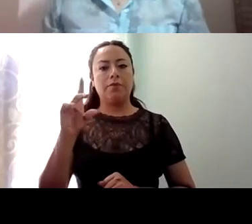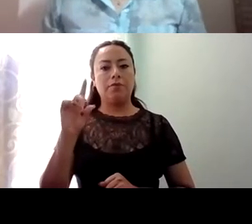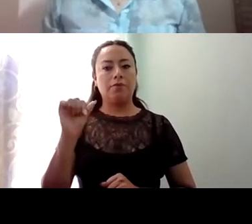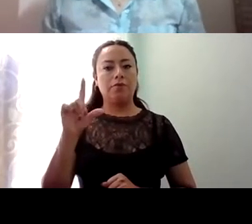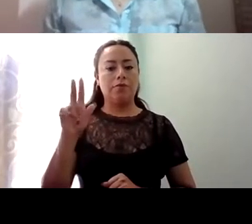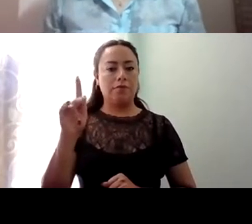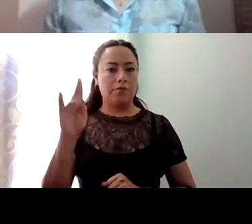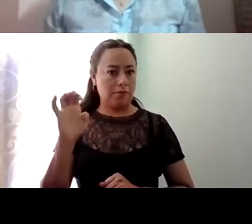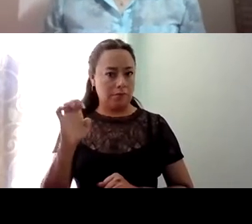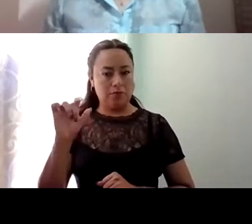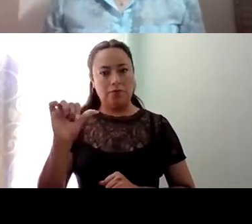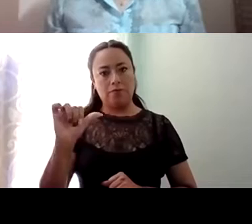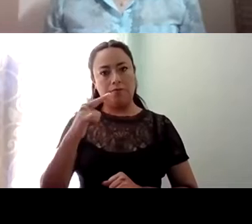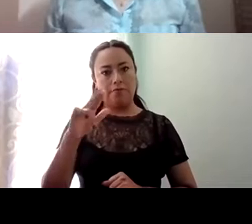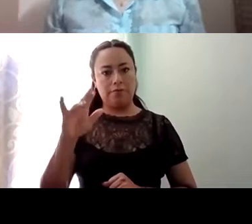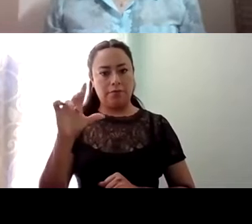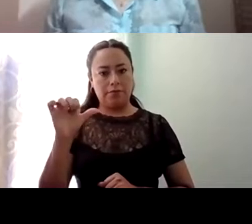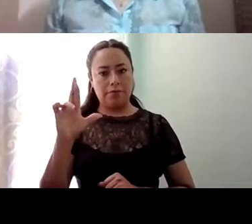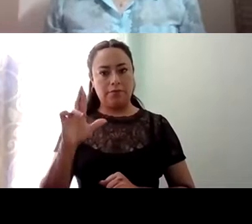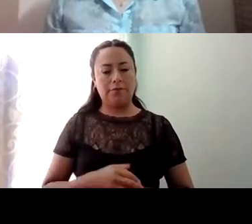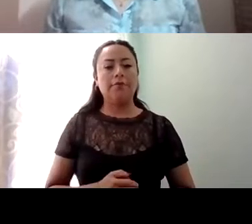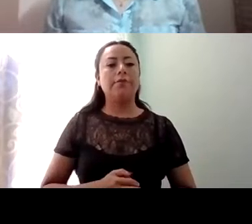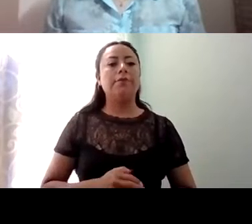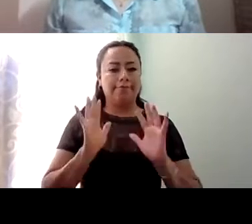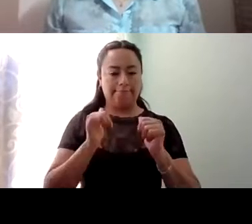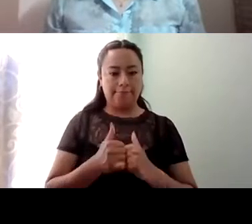Martín Padilla Sánchez. Martín Padilla, presente.